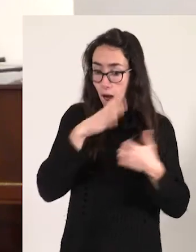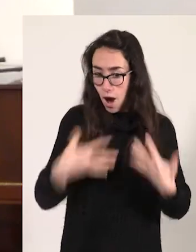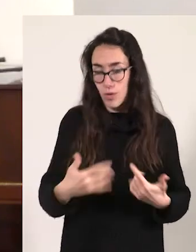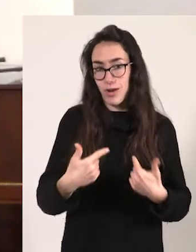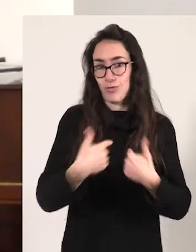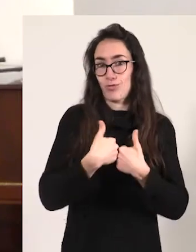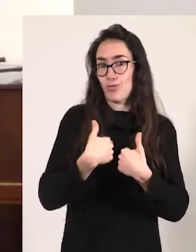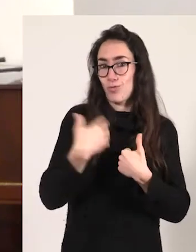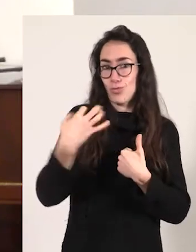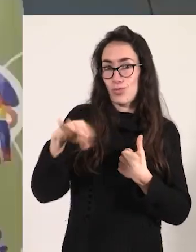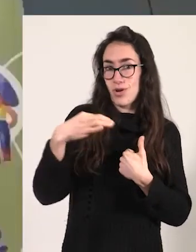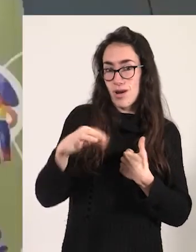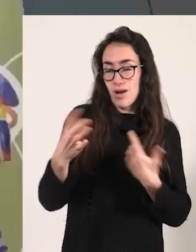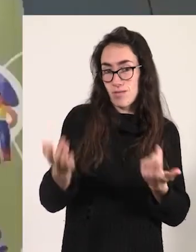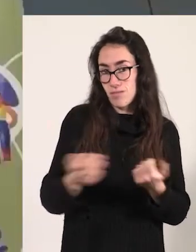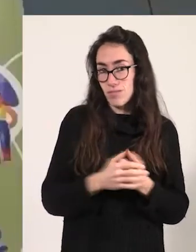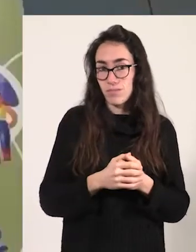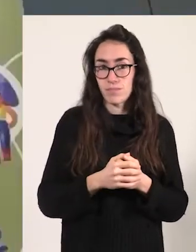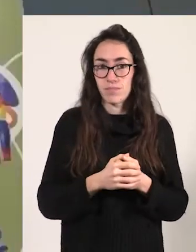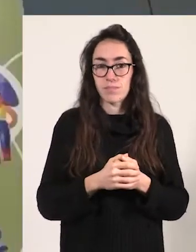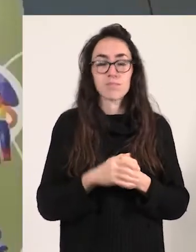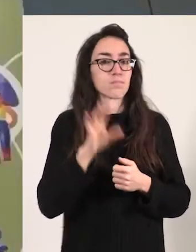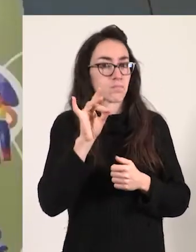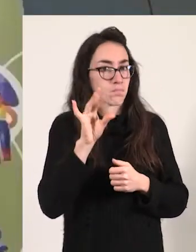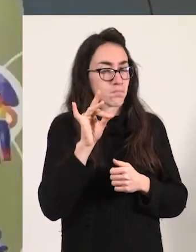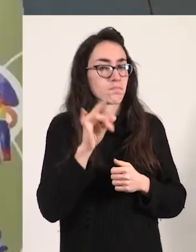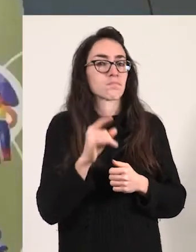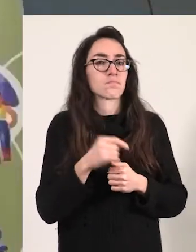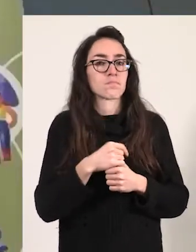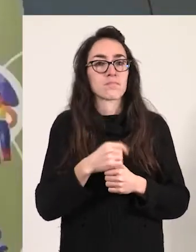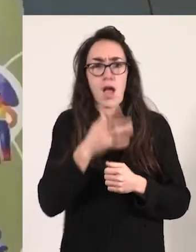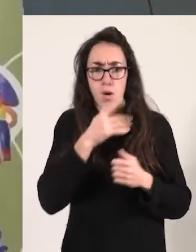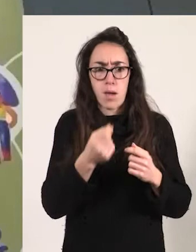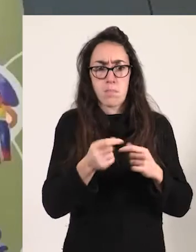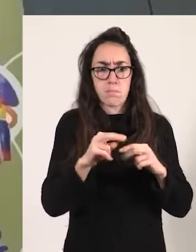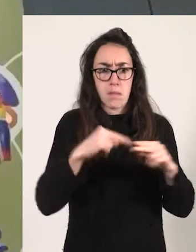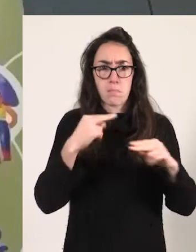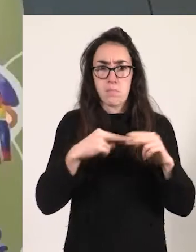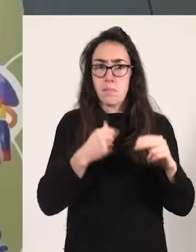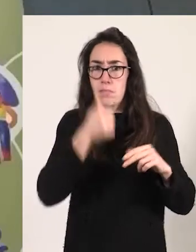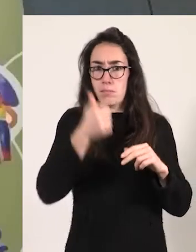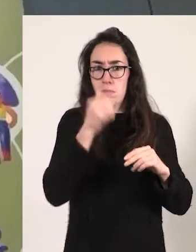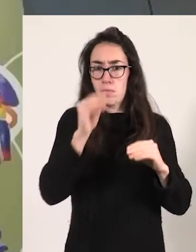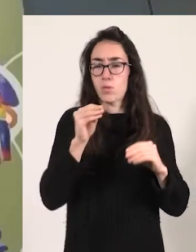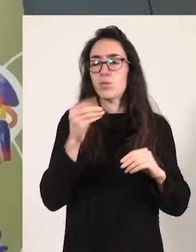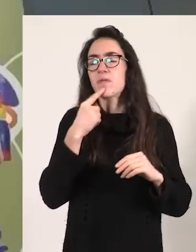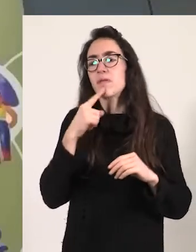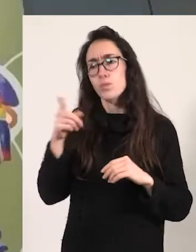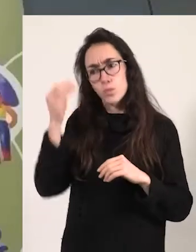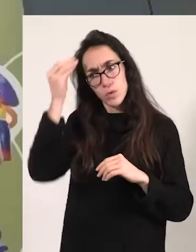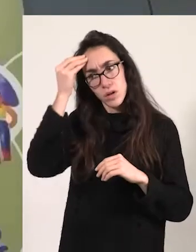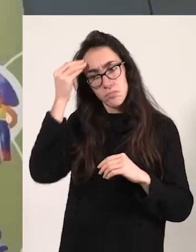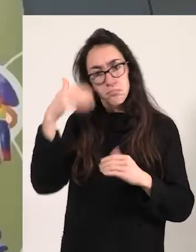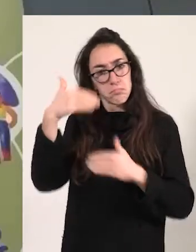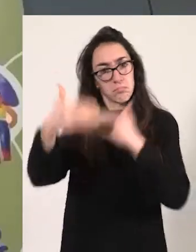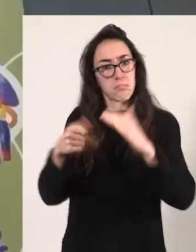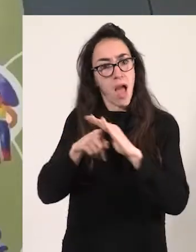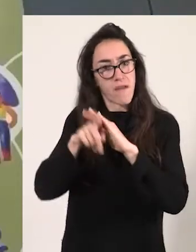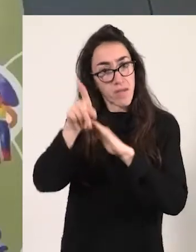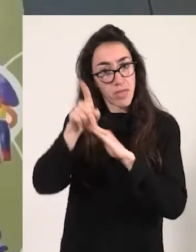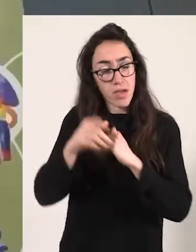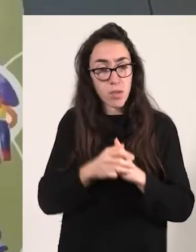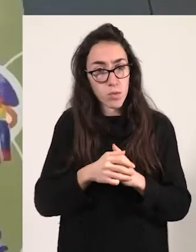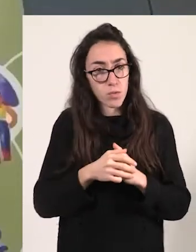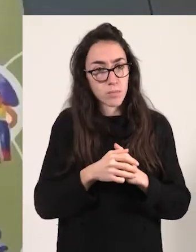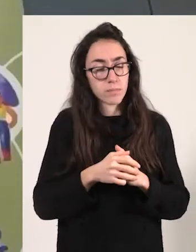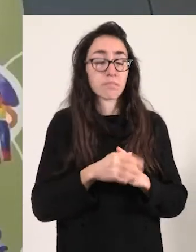yo. Lucía, otra cuestión que está animándose aquí y bueno, me gustaría que pudiera responder a todas las preguntas. ¿Crees que hemos